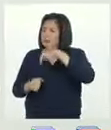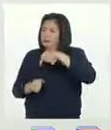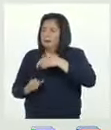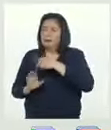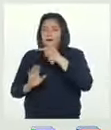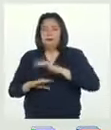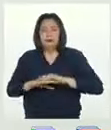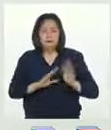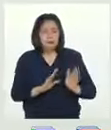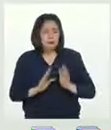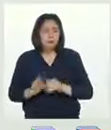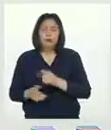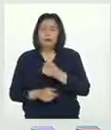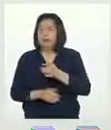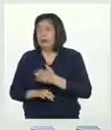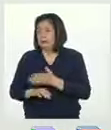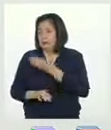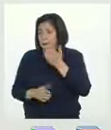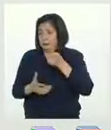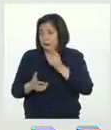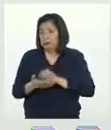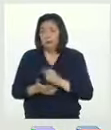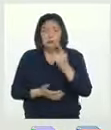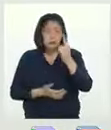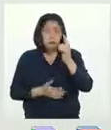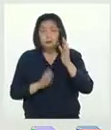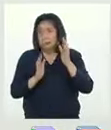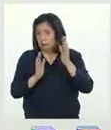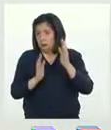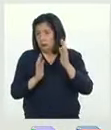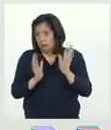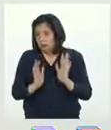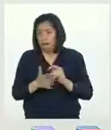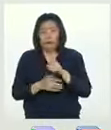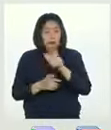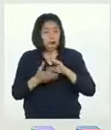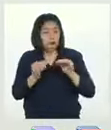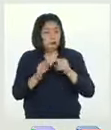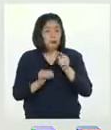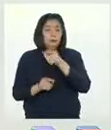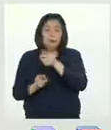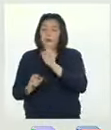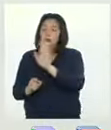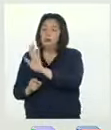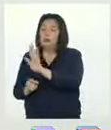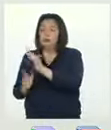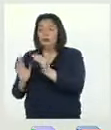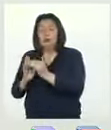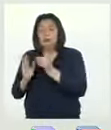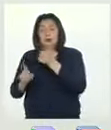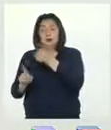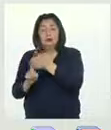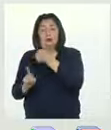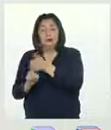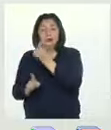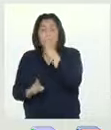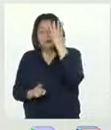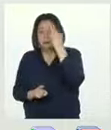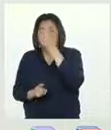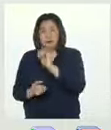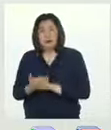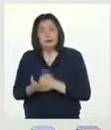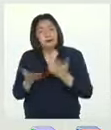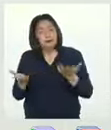programa planificaremos un plan de mejora para uno de los casos analizados, pero ustedes en casa trabajarán según sus propias